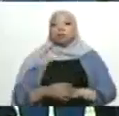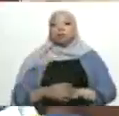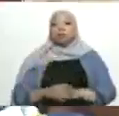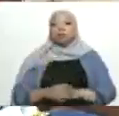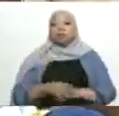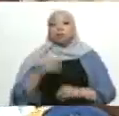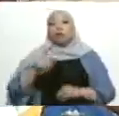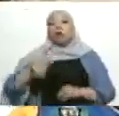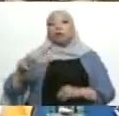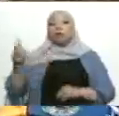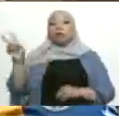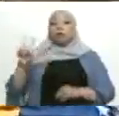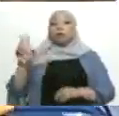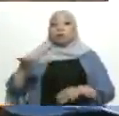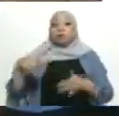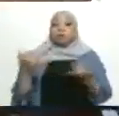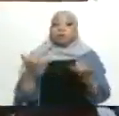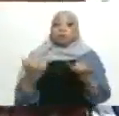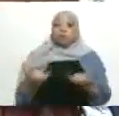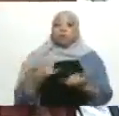Freddy no tenía